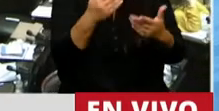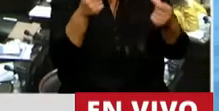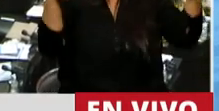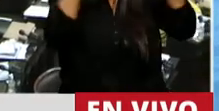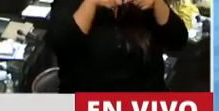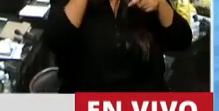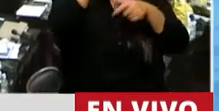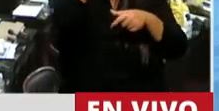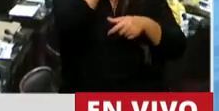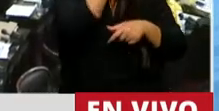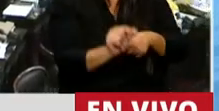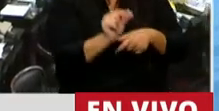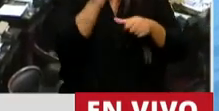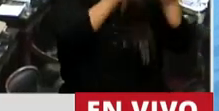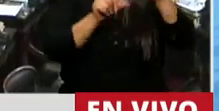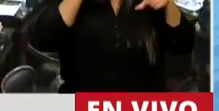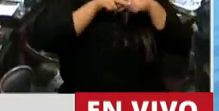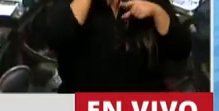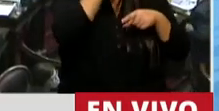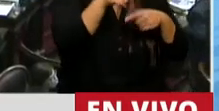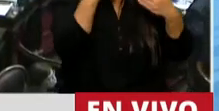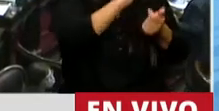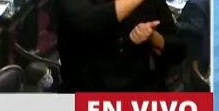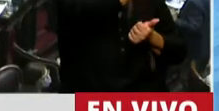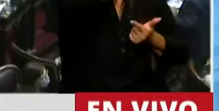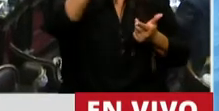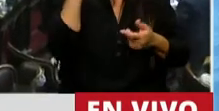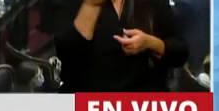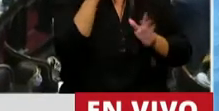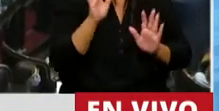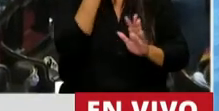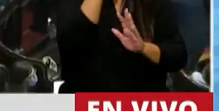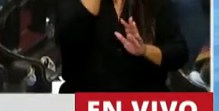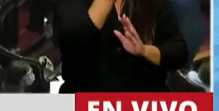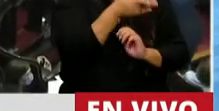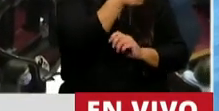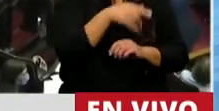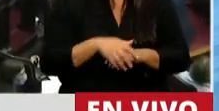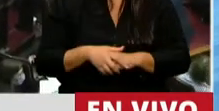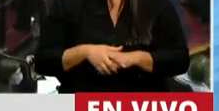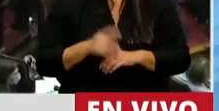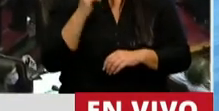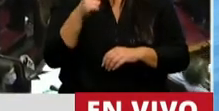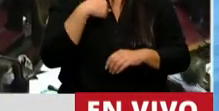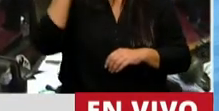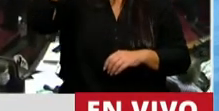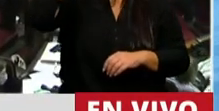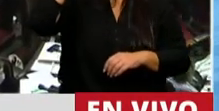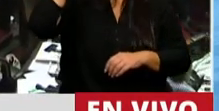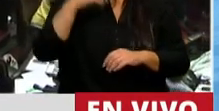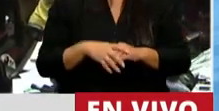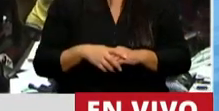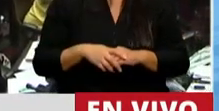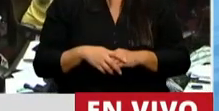Ciencia y Tecnología también es muy, muy importante. Pero yo pienso